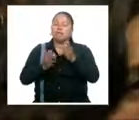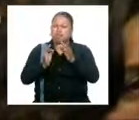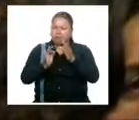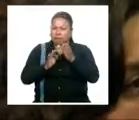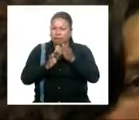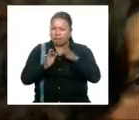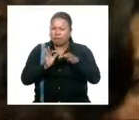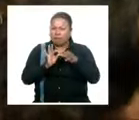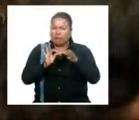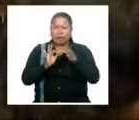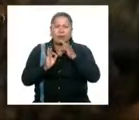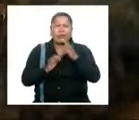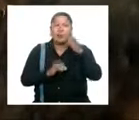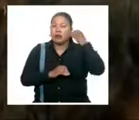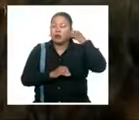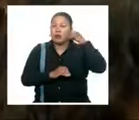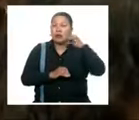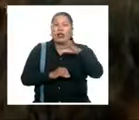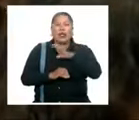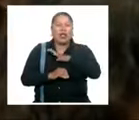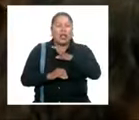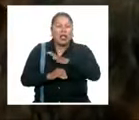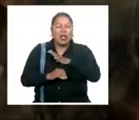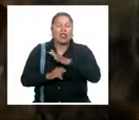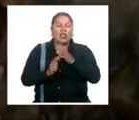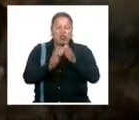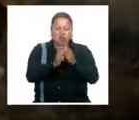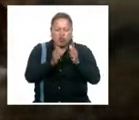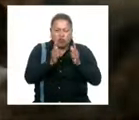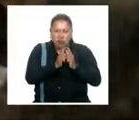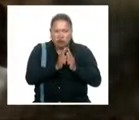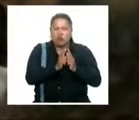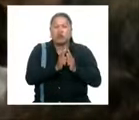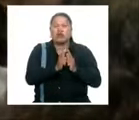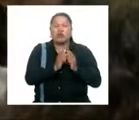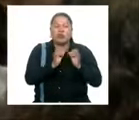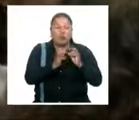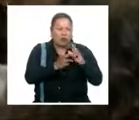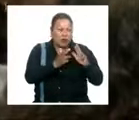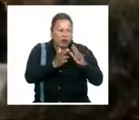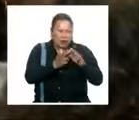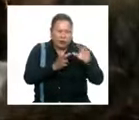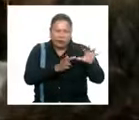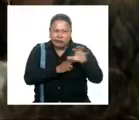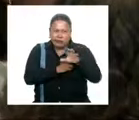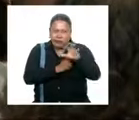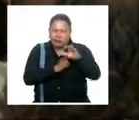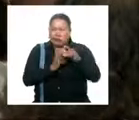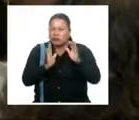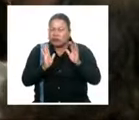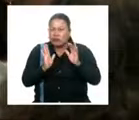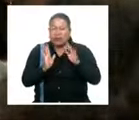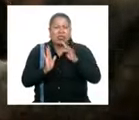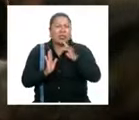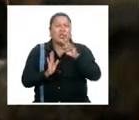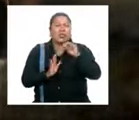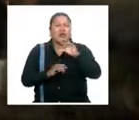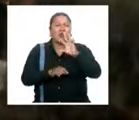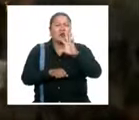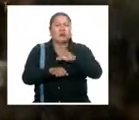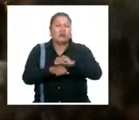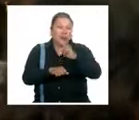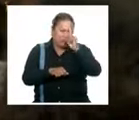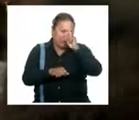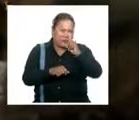Oaxaca, pues existen grupos caciquiles o algunas organizaciones sociales, pues que no permiten el progreso